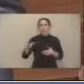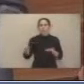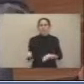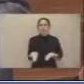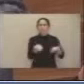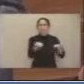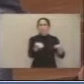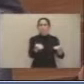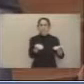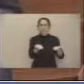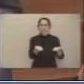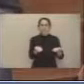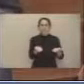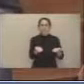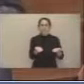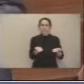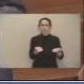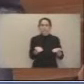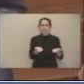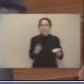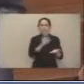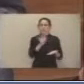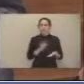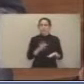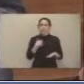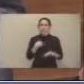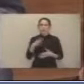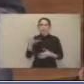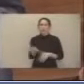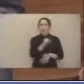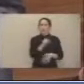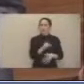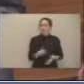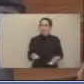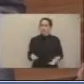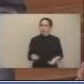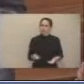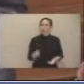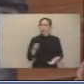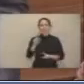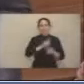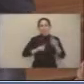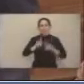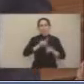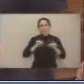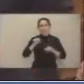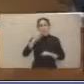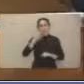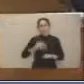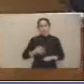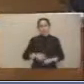es decir que ya les han entrado por asalto señor Martín y ese es el problema real